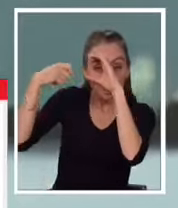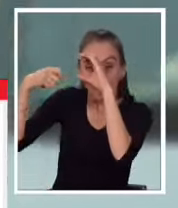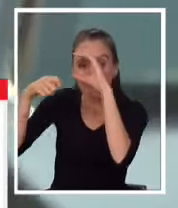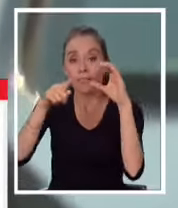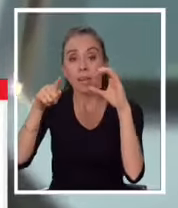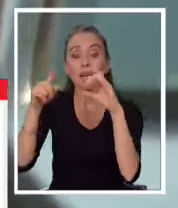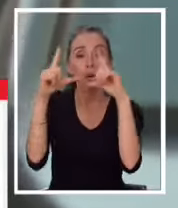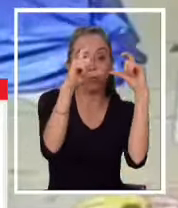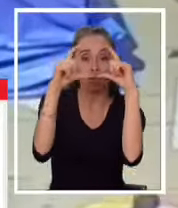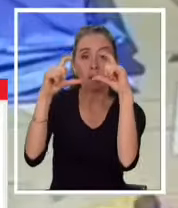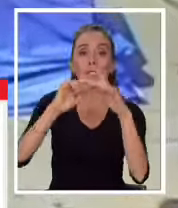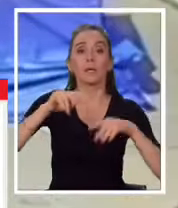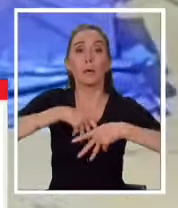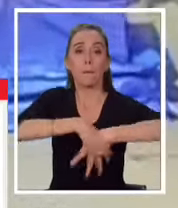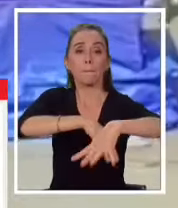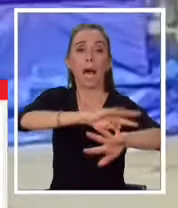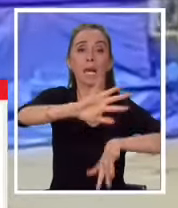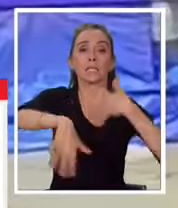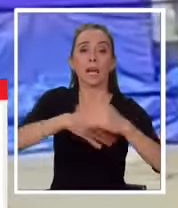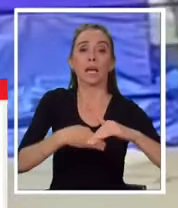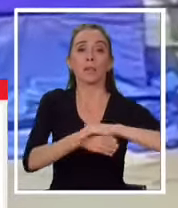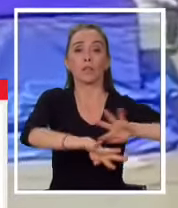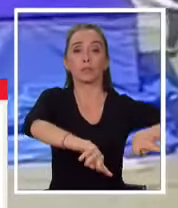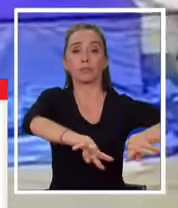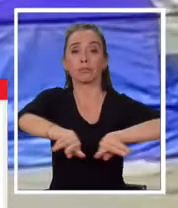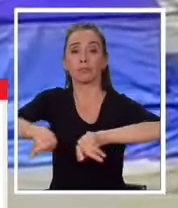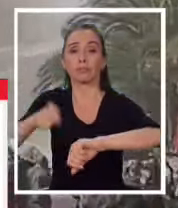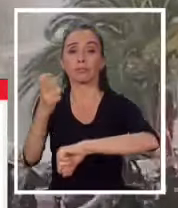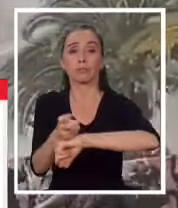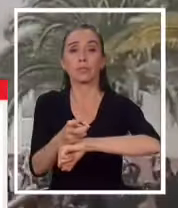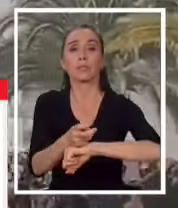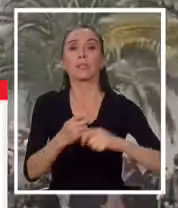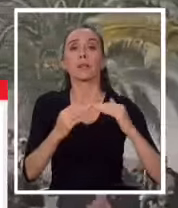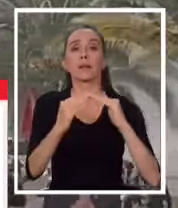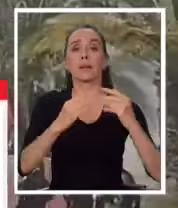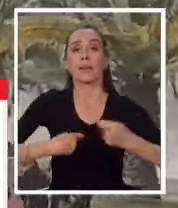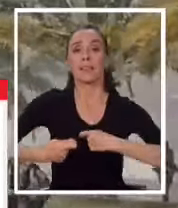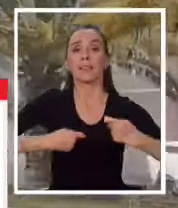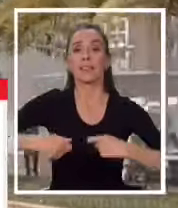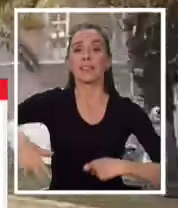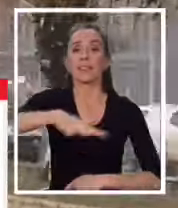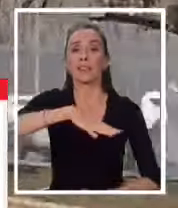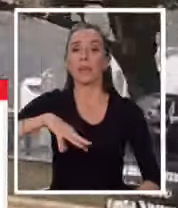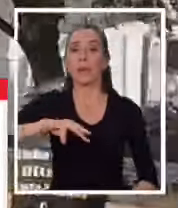que terminó en incidentes y luego en saqueos en pleno barrio Meix.